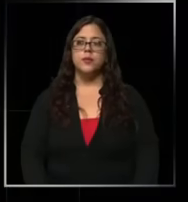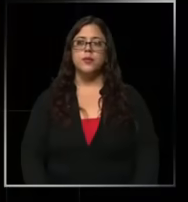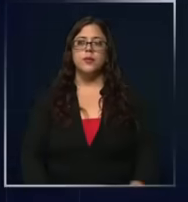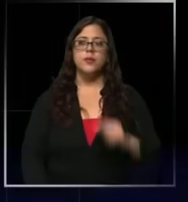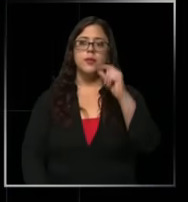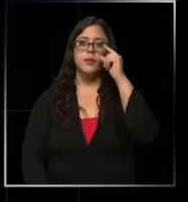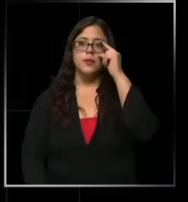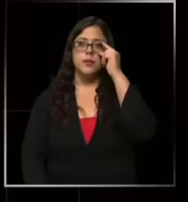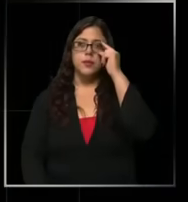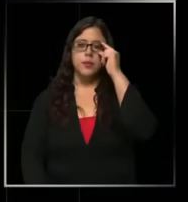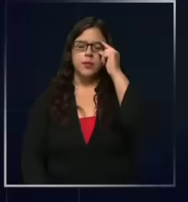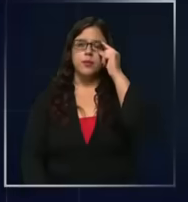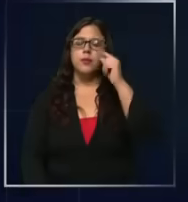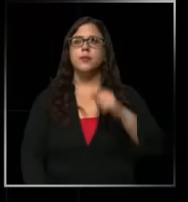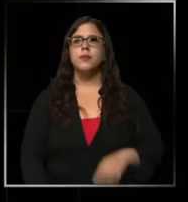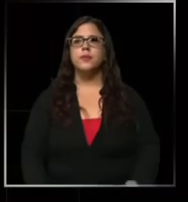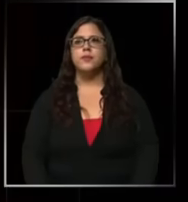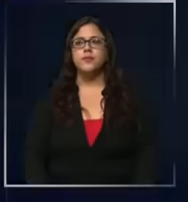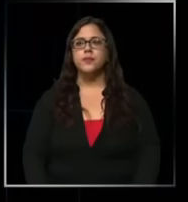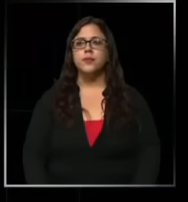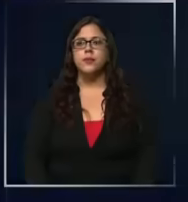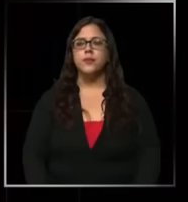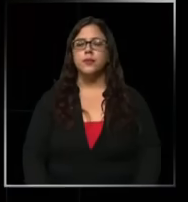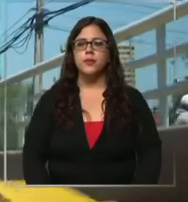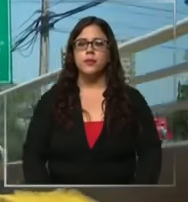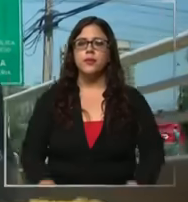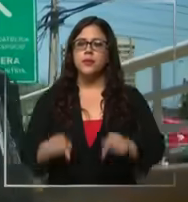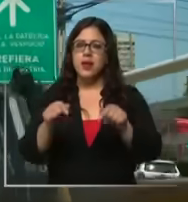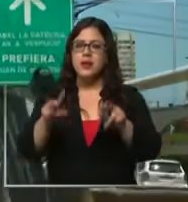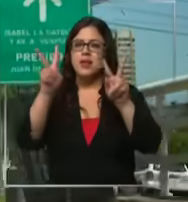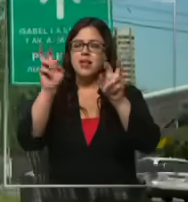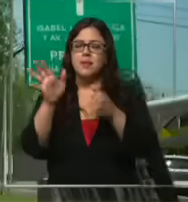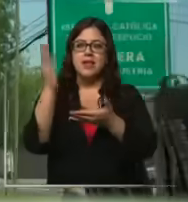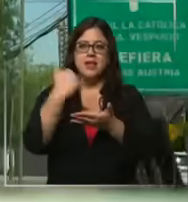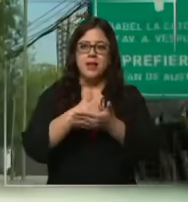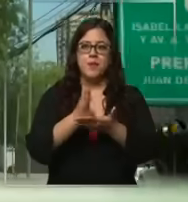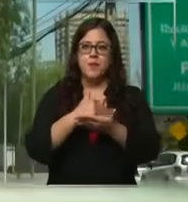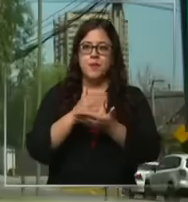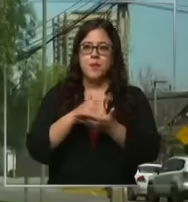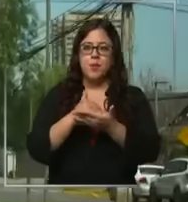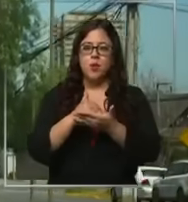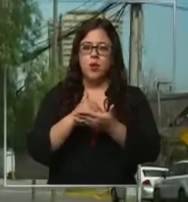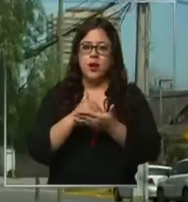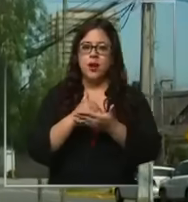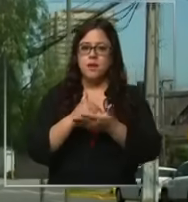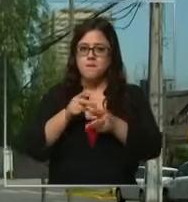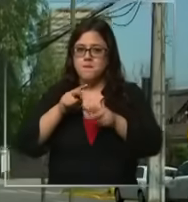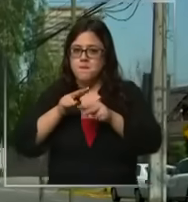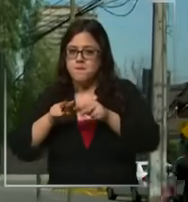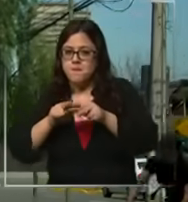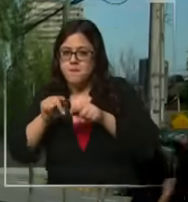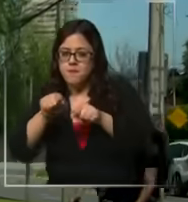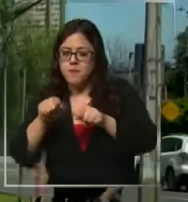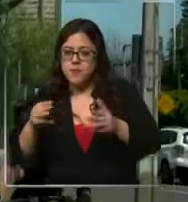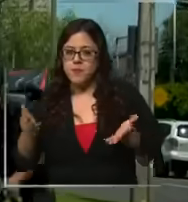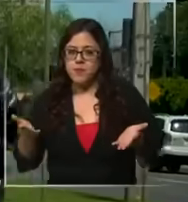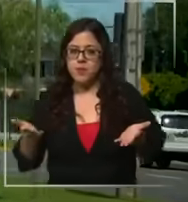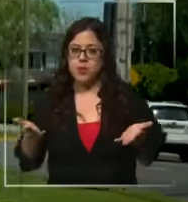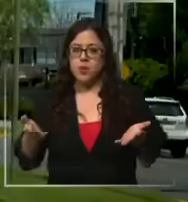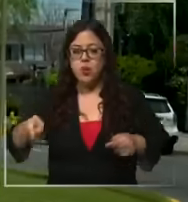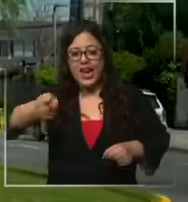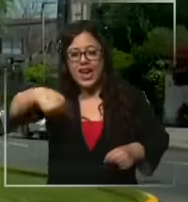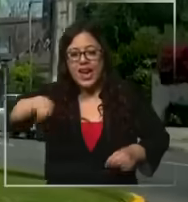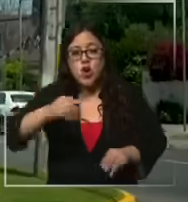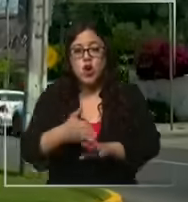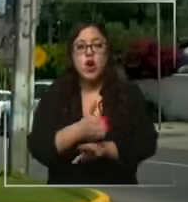Sin perjuicio de la preparación exhaustiva que tenían para realizar el golpe, ellos ya